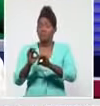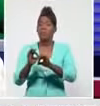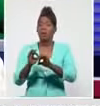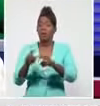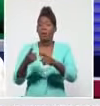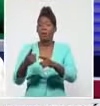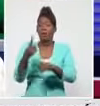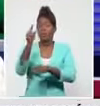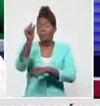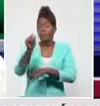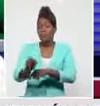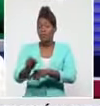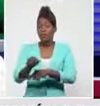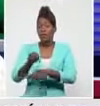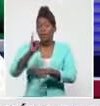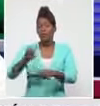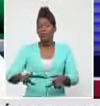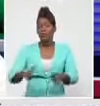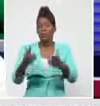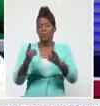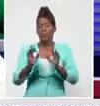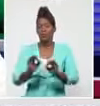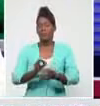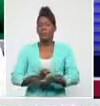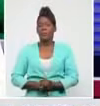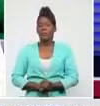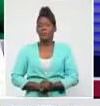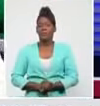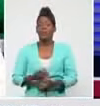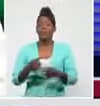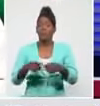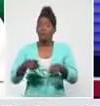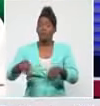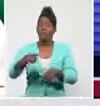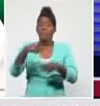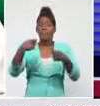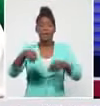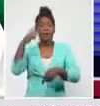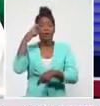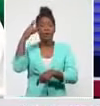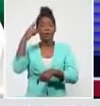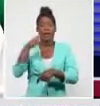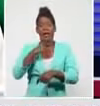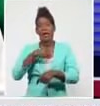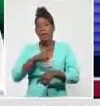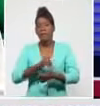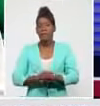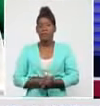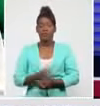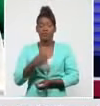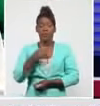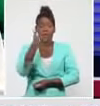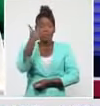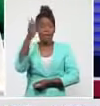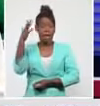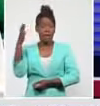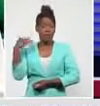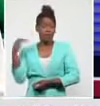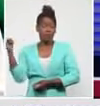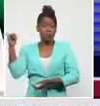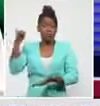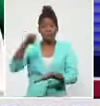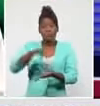violación de este tipo. Y además, recordar que yo, viajero, cuando llego a nuestro